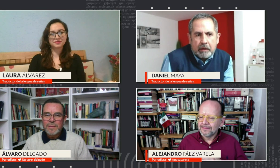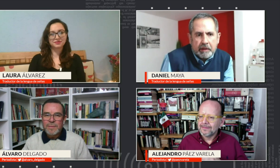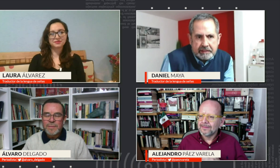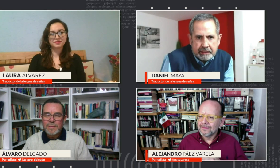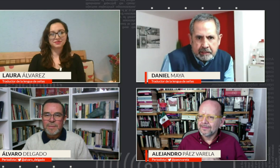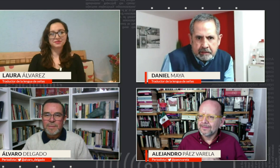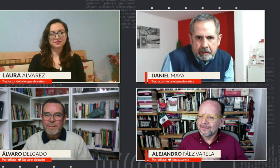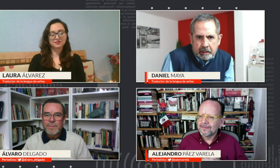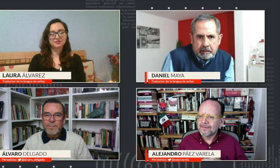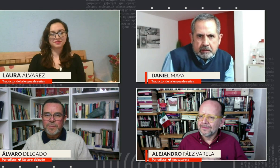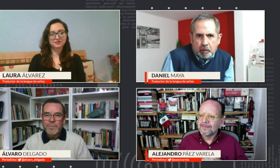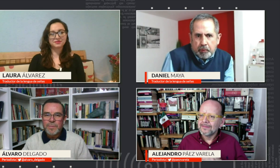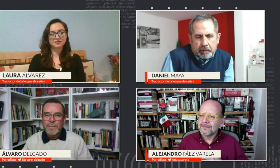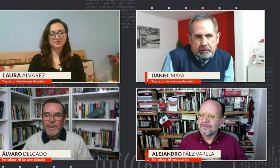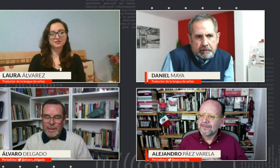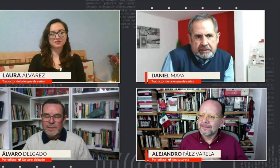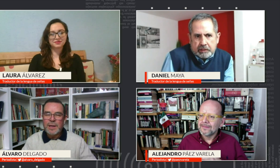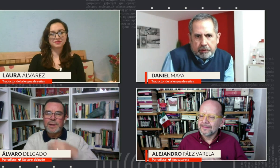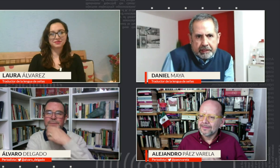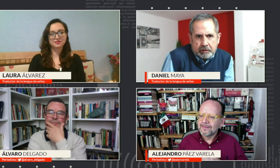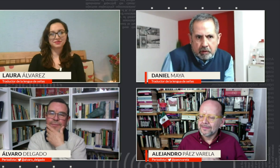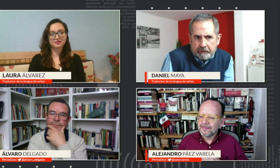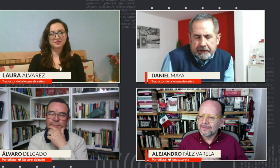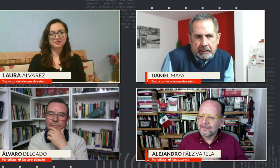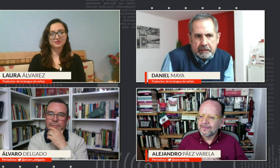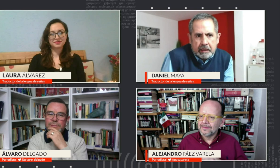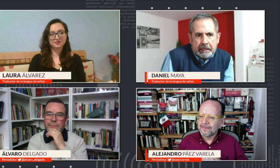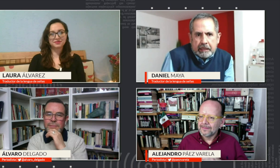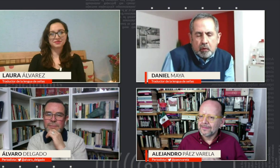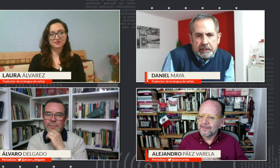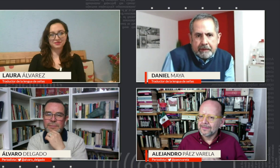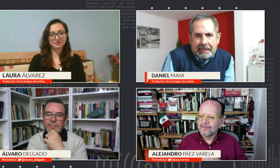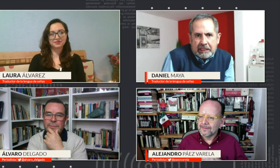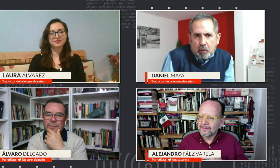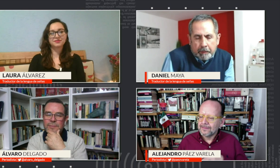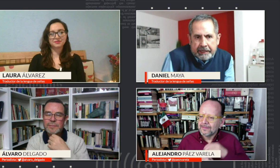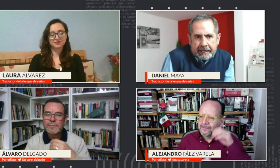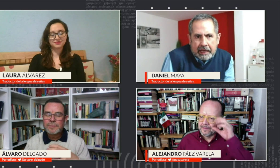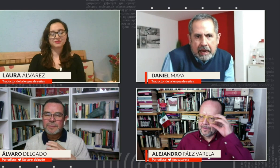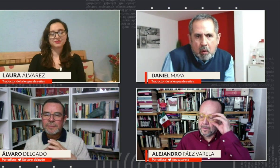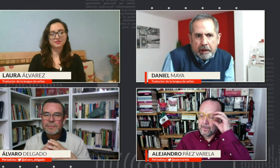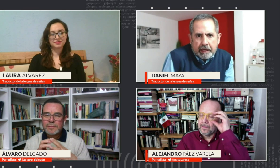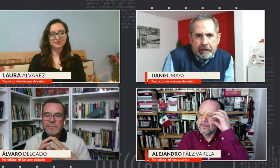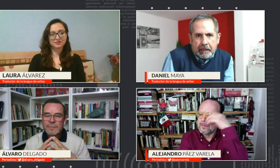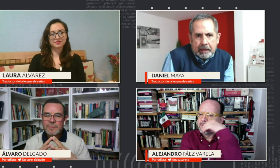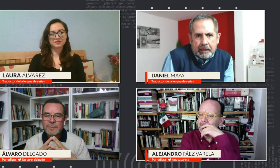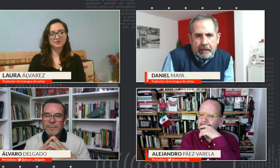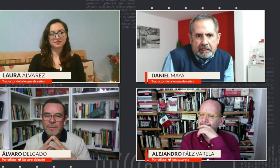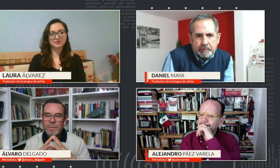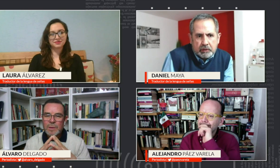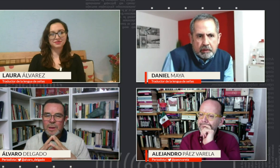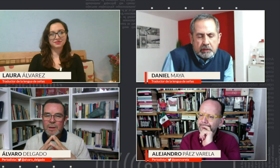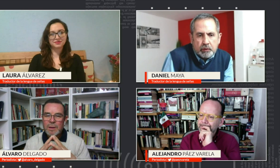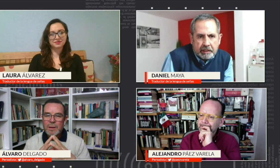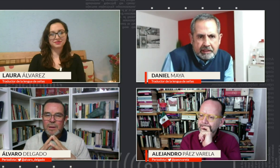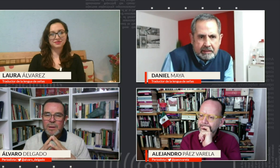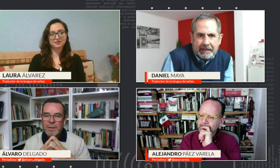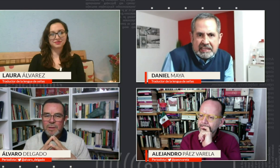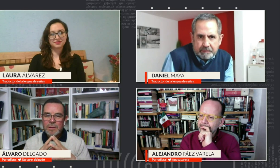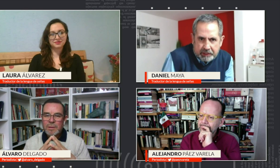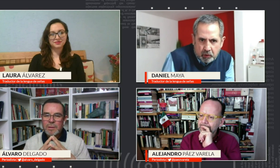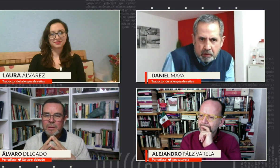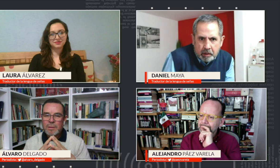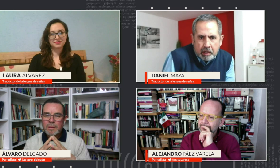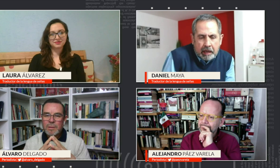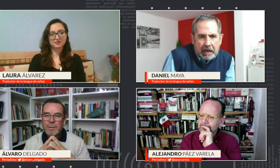su propia lengua de señas, y esto por razones históricas, geográficas. Inclusive en Latinoamérica, aunque las personas oyentes